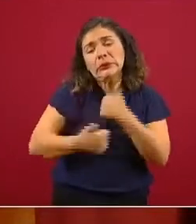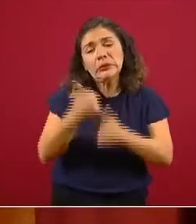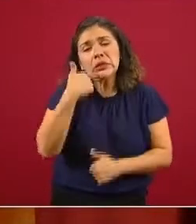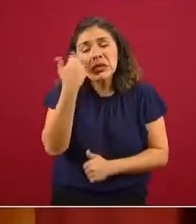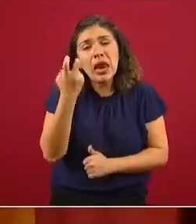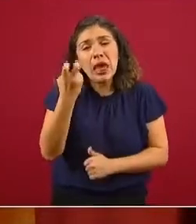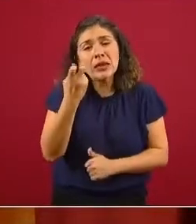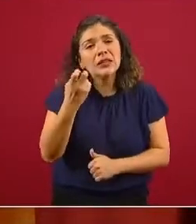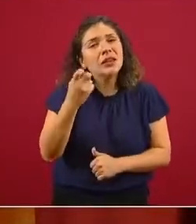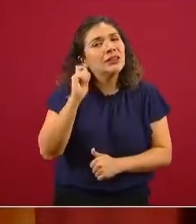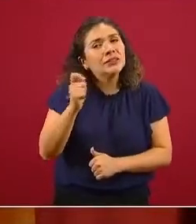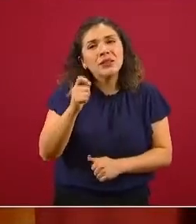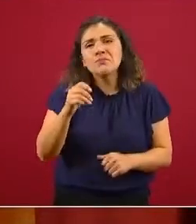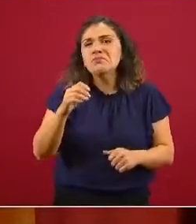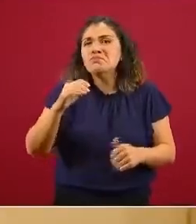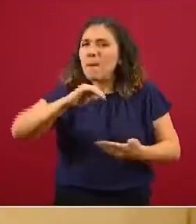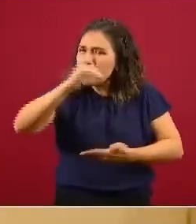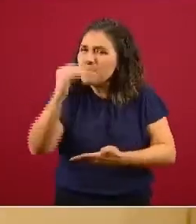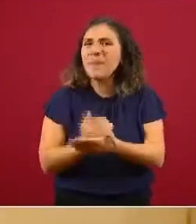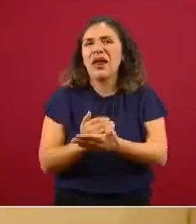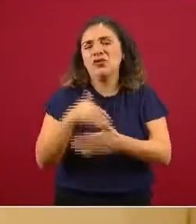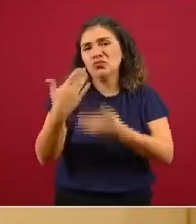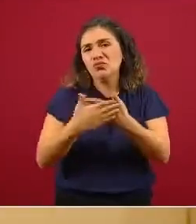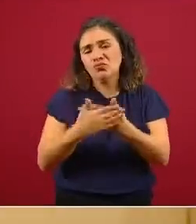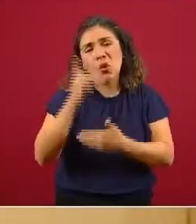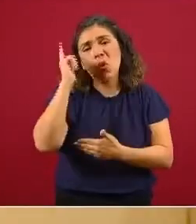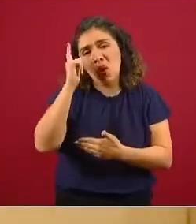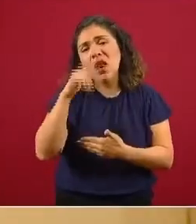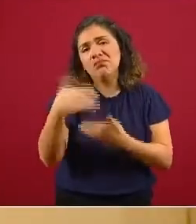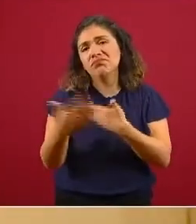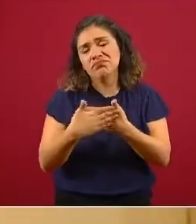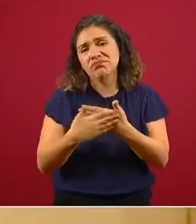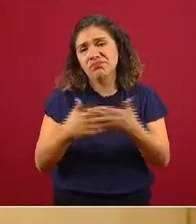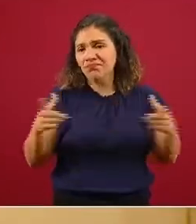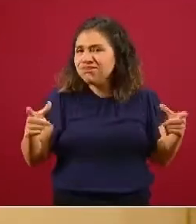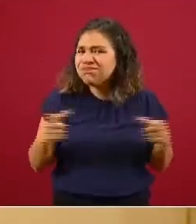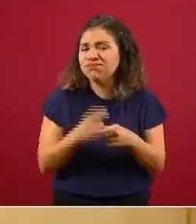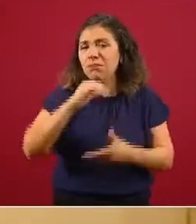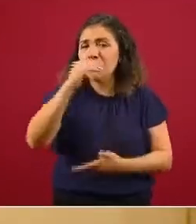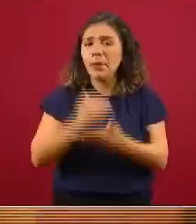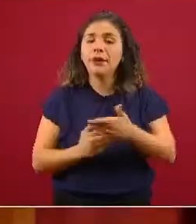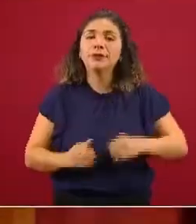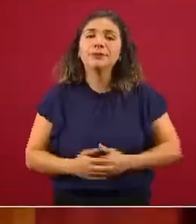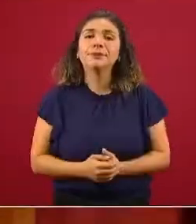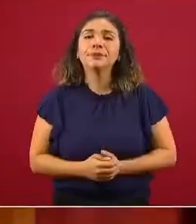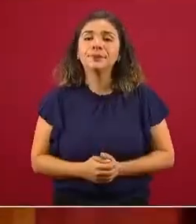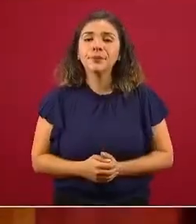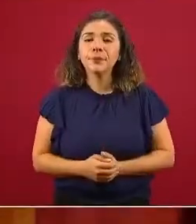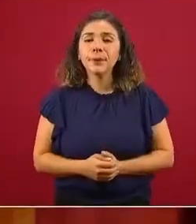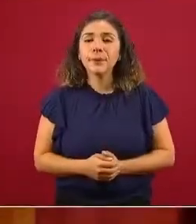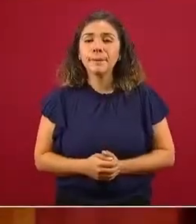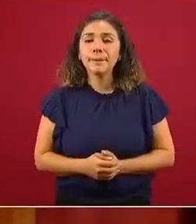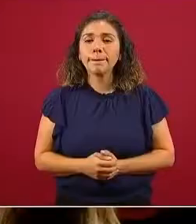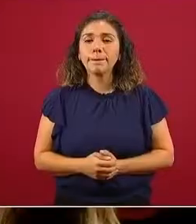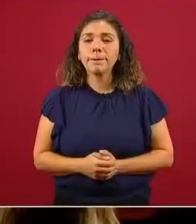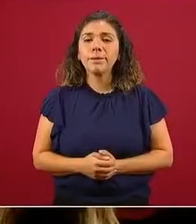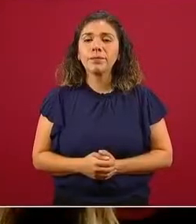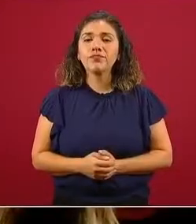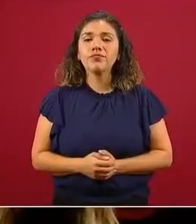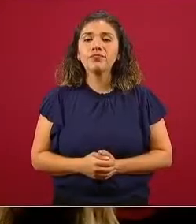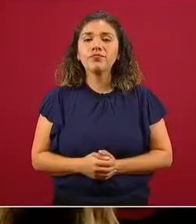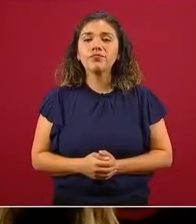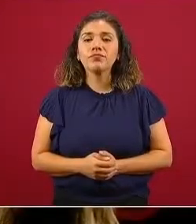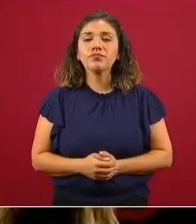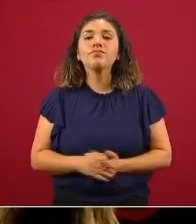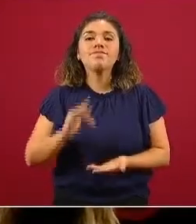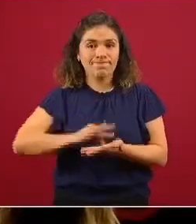que se disminuya lo más pronto, lo más adecuado. La que sigue. Le agradezco